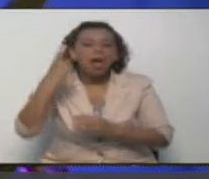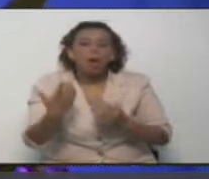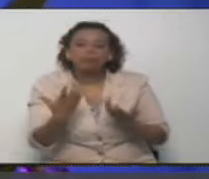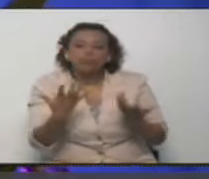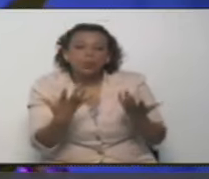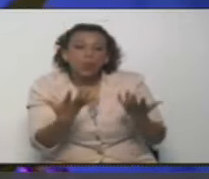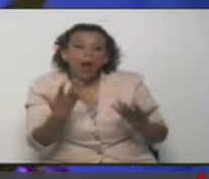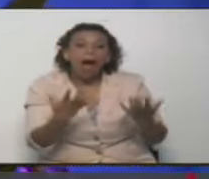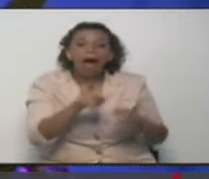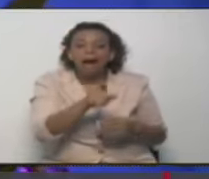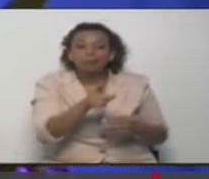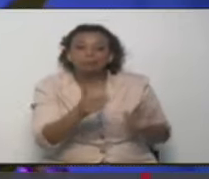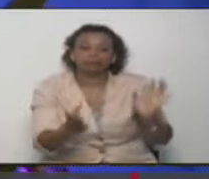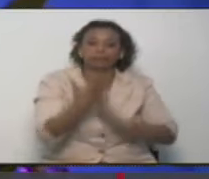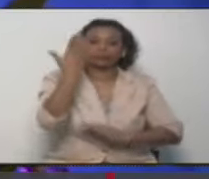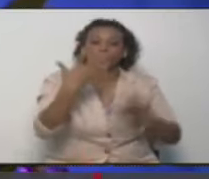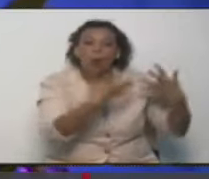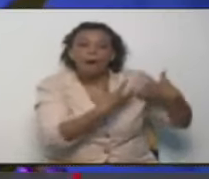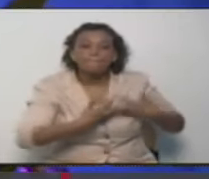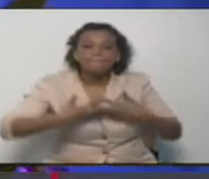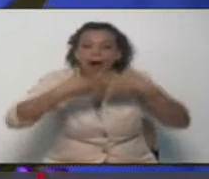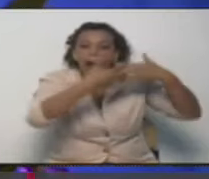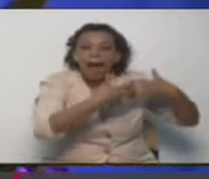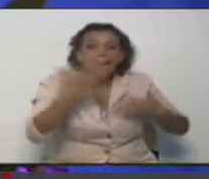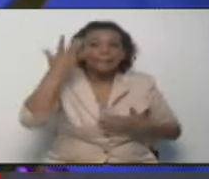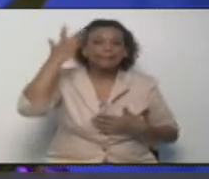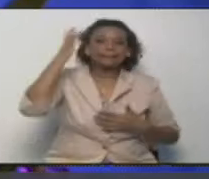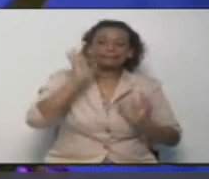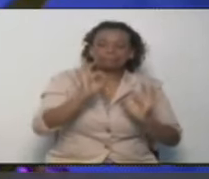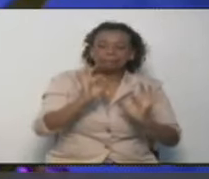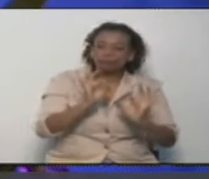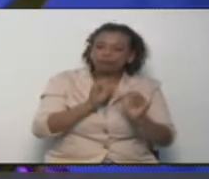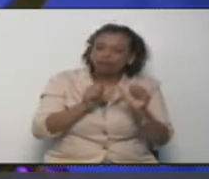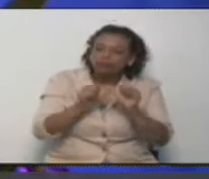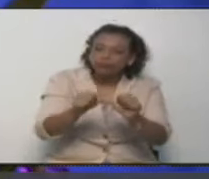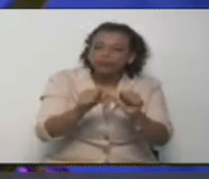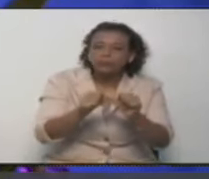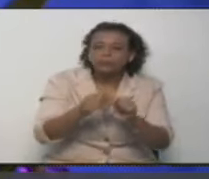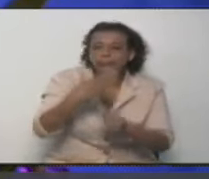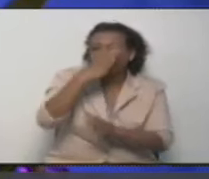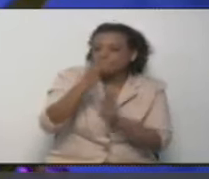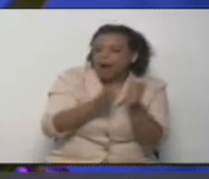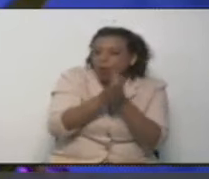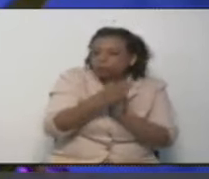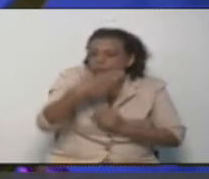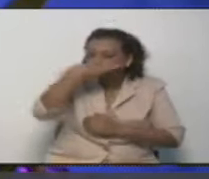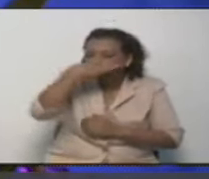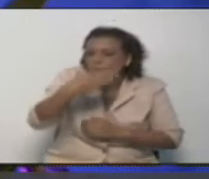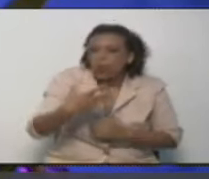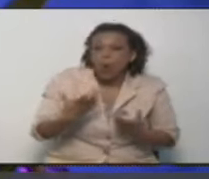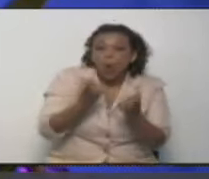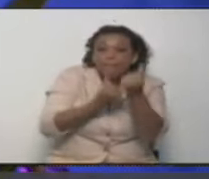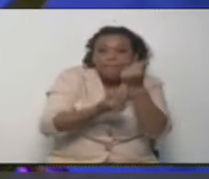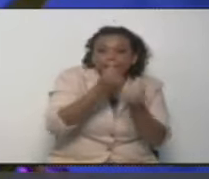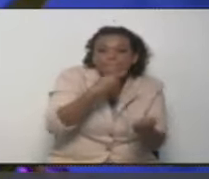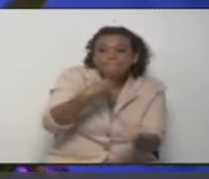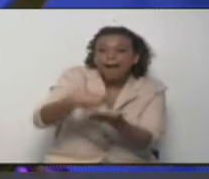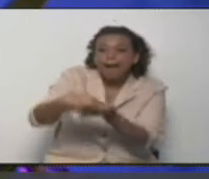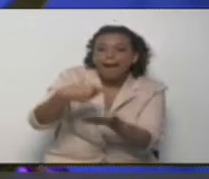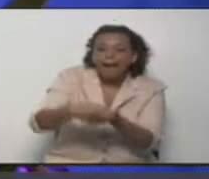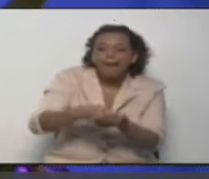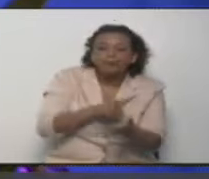de los Estados Unidos de Norteamérica, la conspiración permanente del imperio norteamericano, los billetes del poder